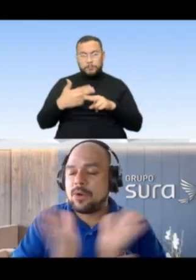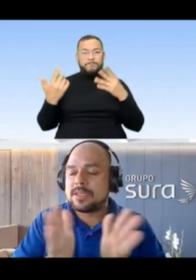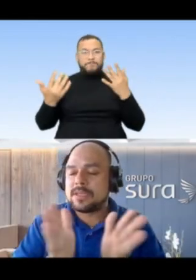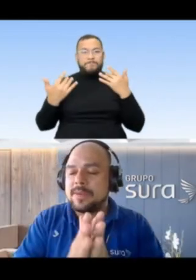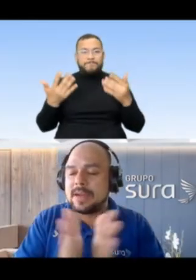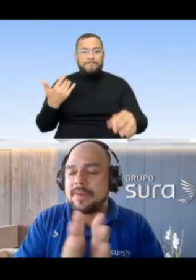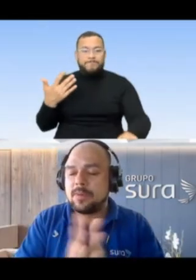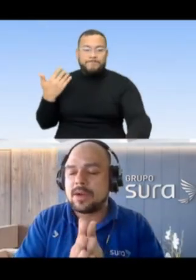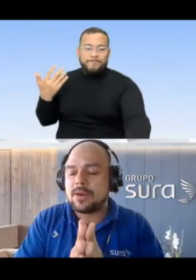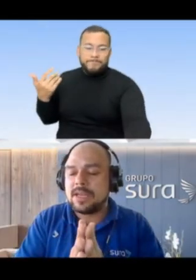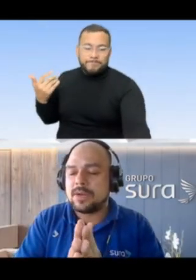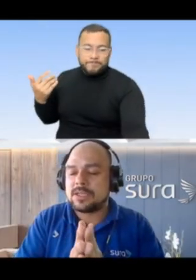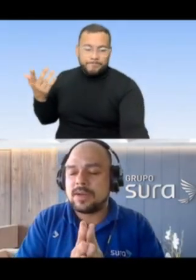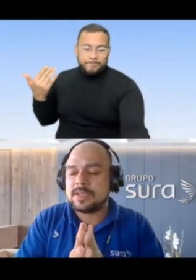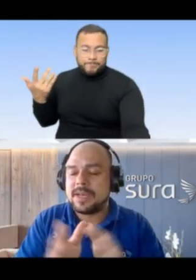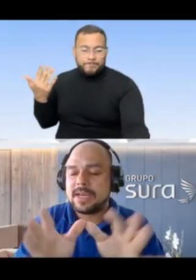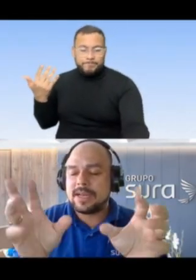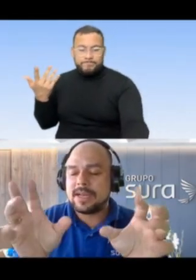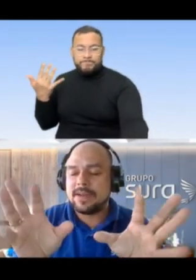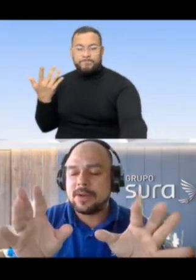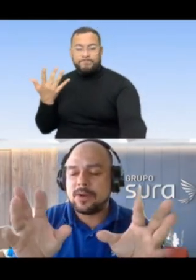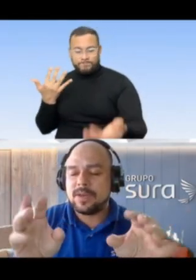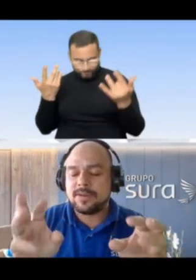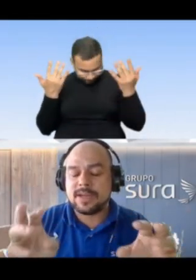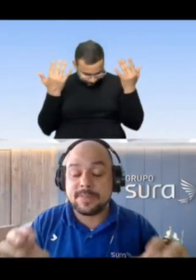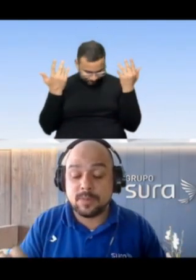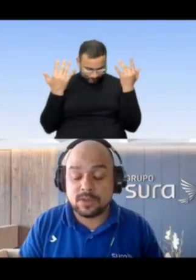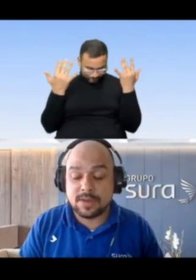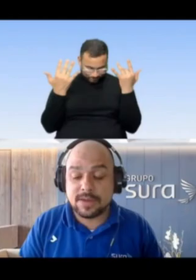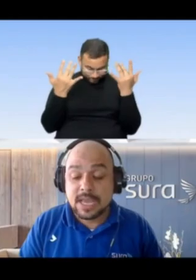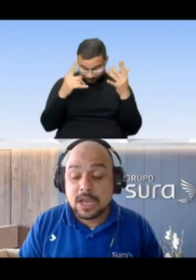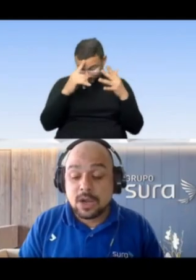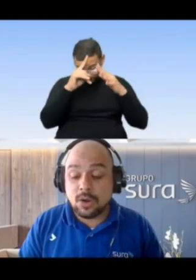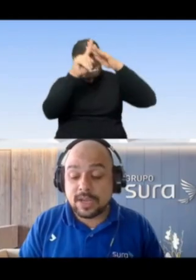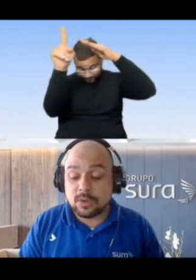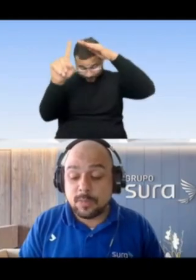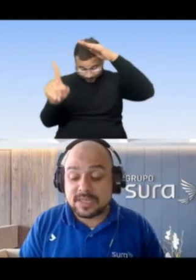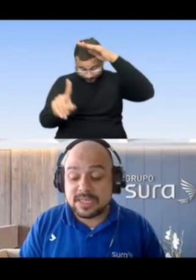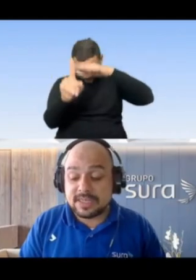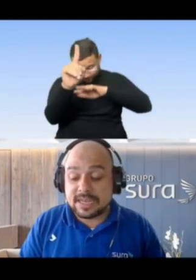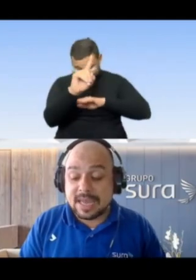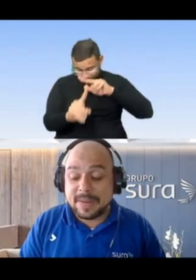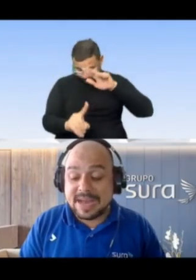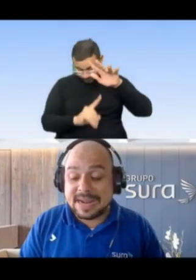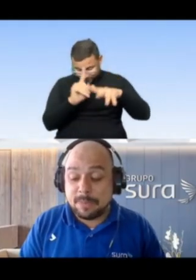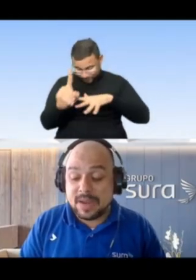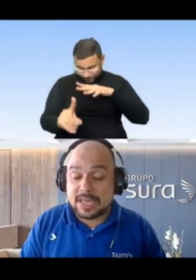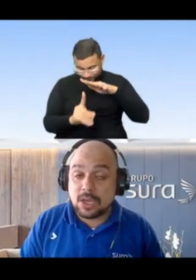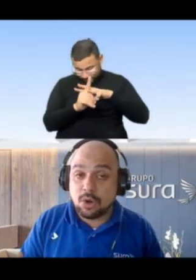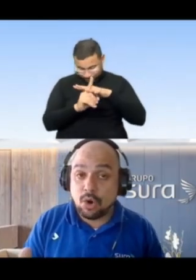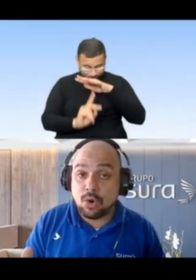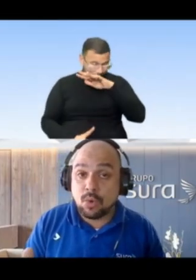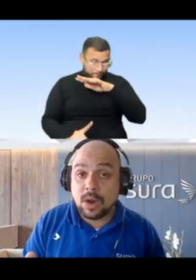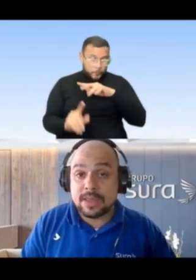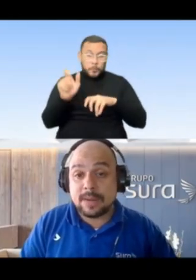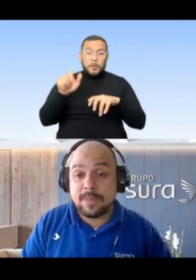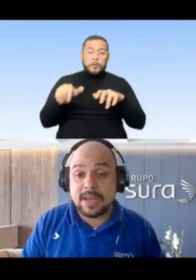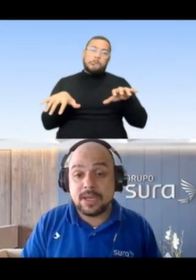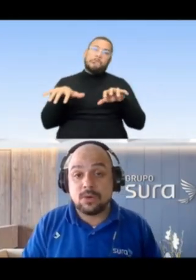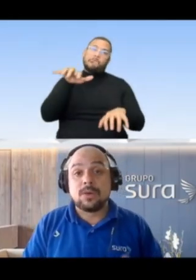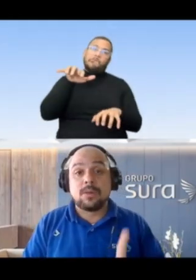se me va la paloma, se me va la paloma, ¿cuál es, cuál es, cuál es? Venga, venga, venga, palomita otra vez. Lo que es cuando el paciente queda parapléjico